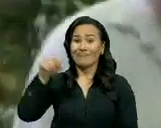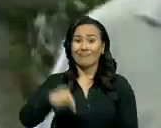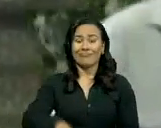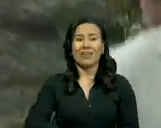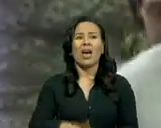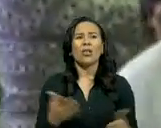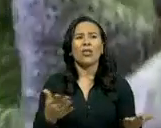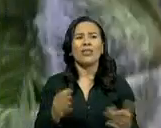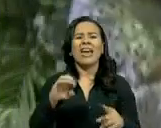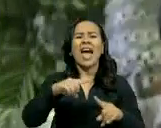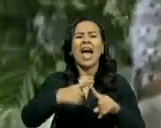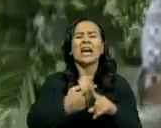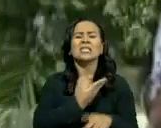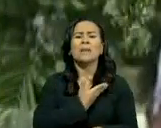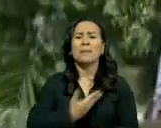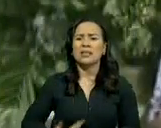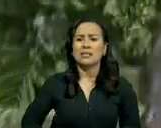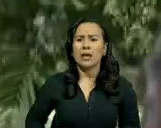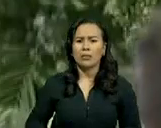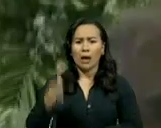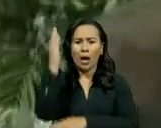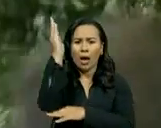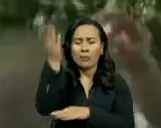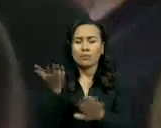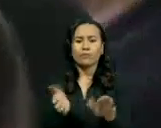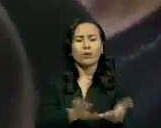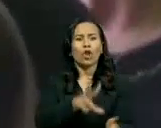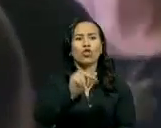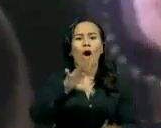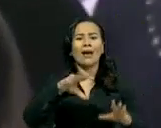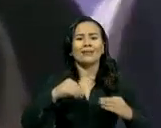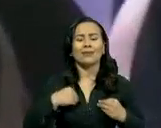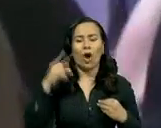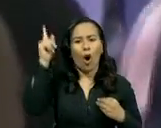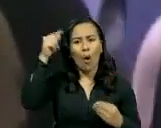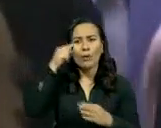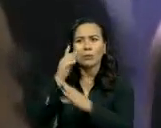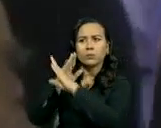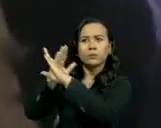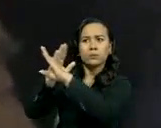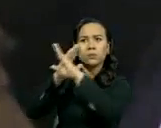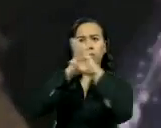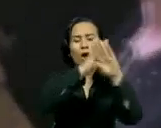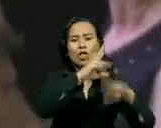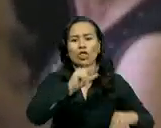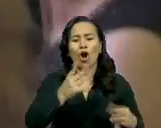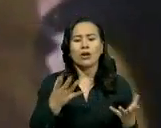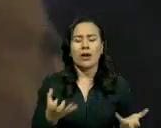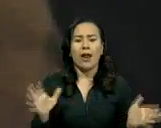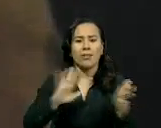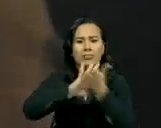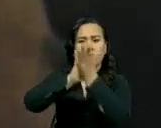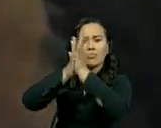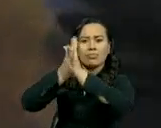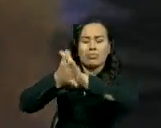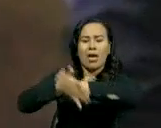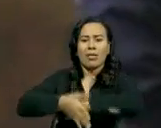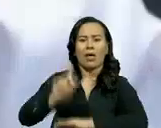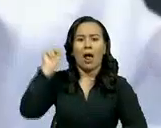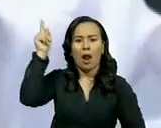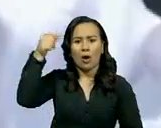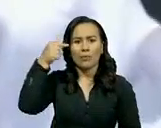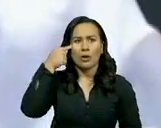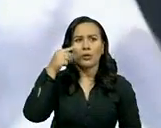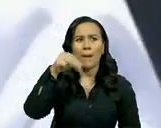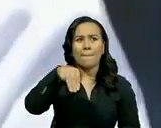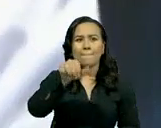realizan a los ex jefes de Estado que fallecen, pues intentan evitar cualquier cercanía con el gobierno de Martín Vizcarra, a quien